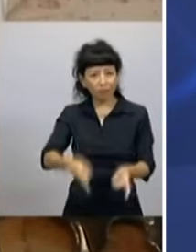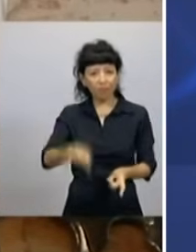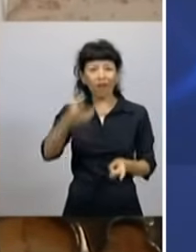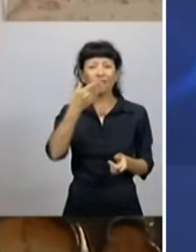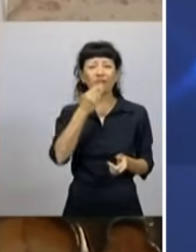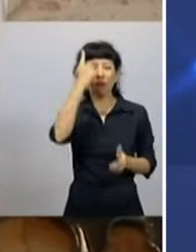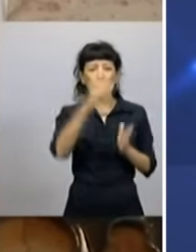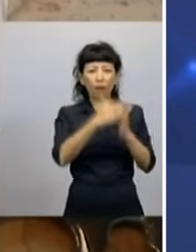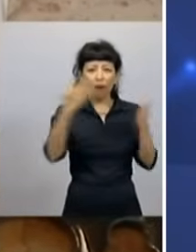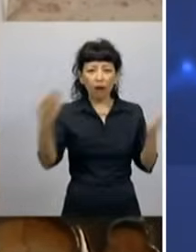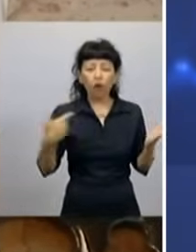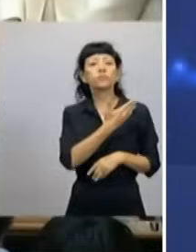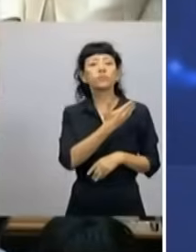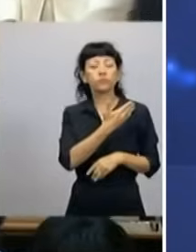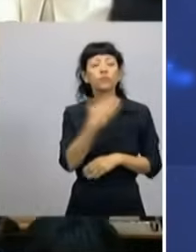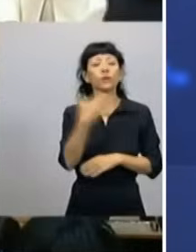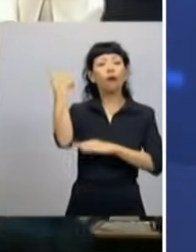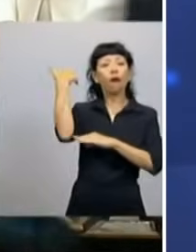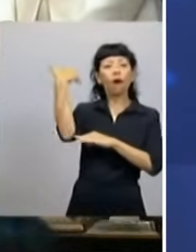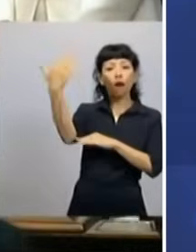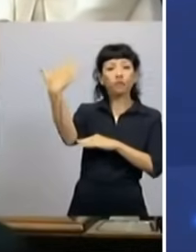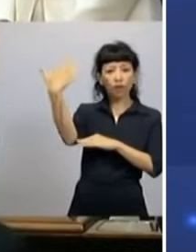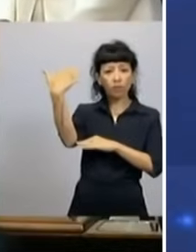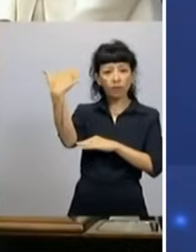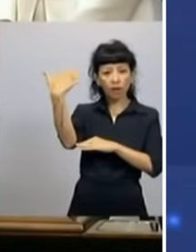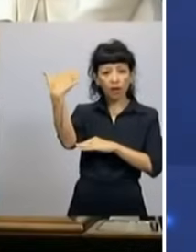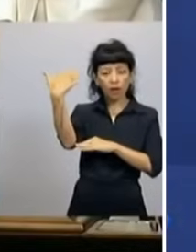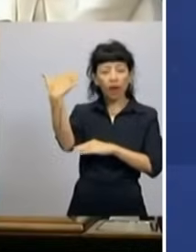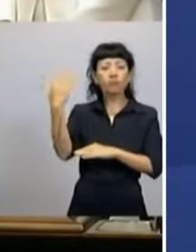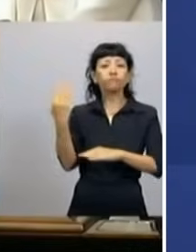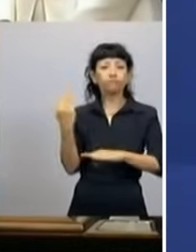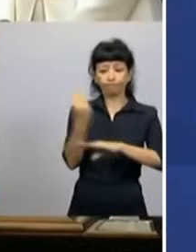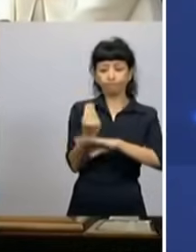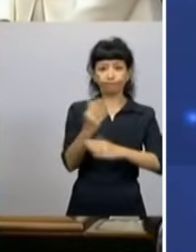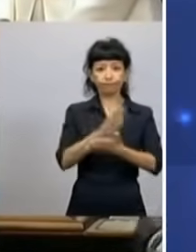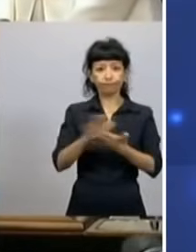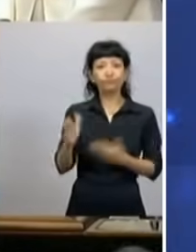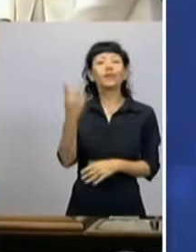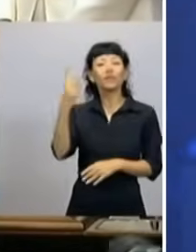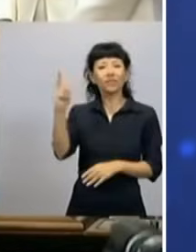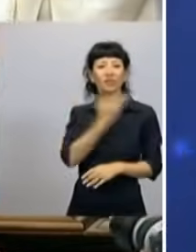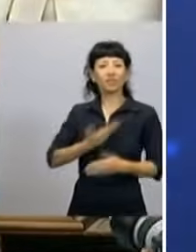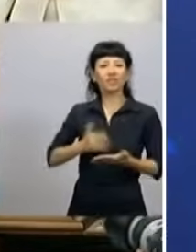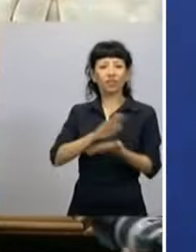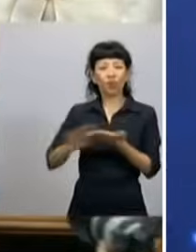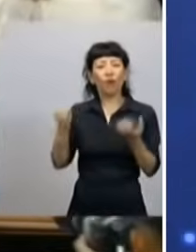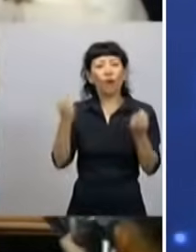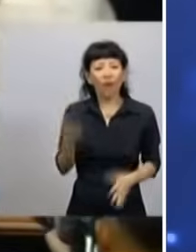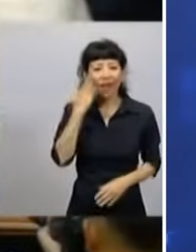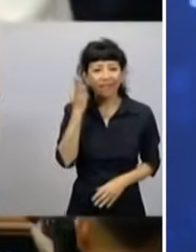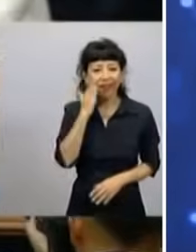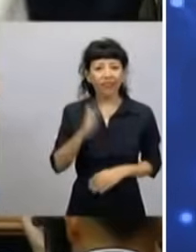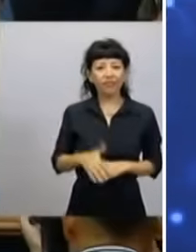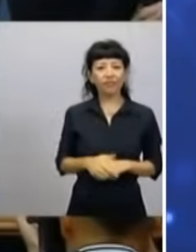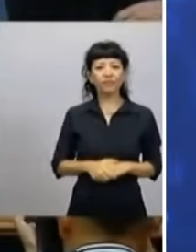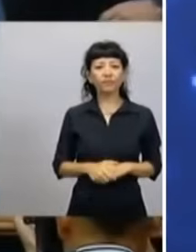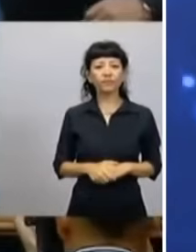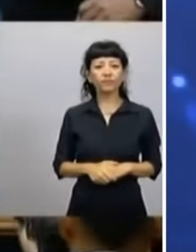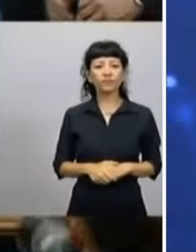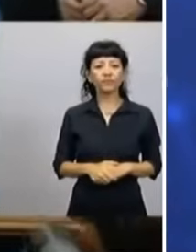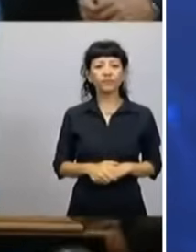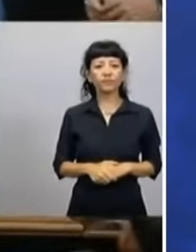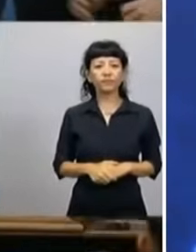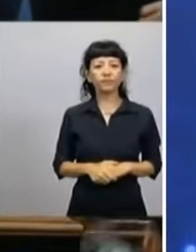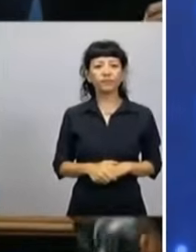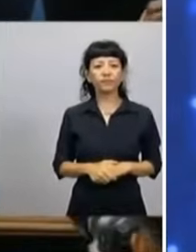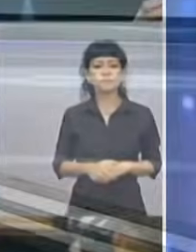de un presidente al cual ellos llaman aliado con digamos, este gran movimiento del neofascismo global. Vamos a